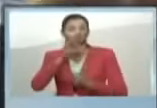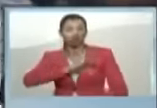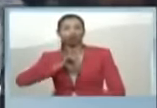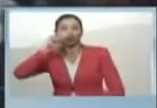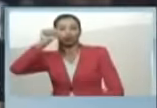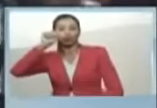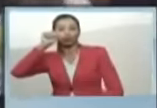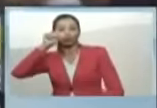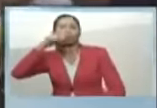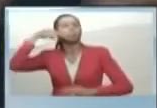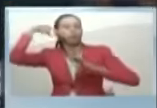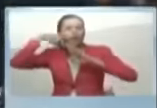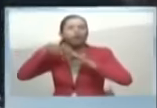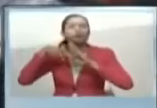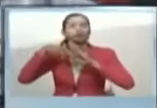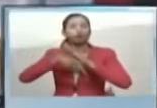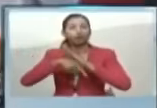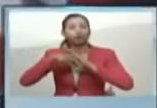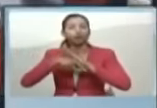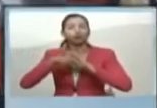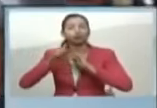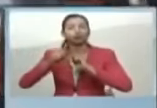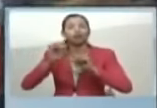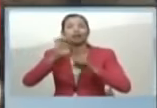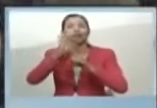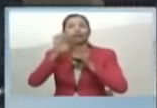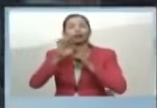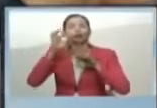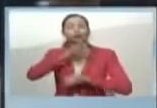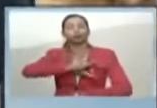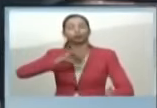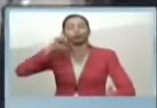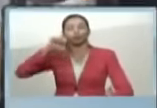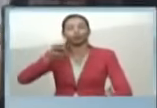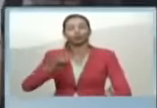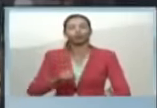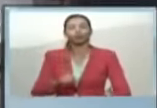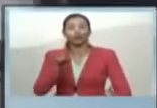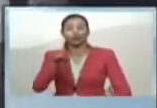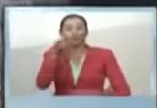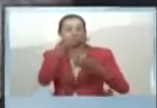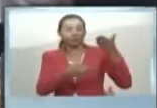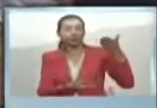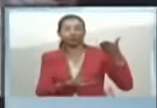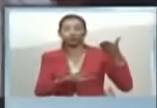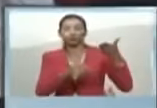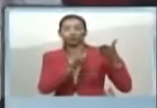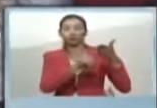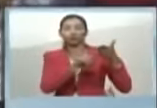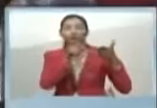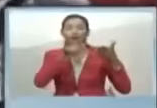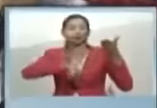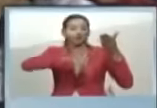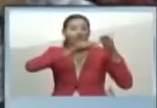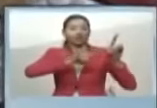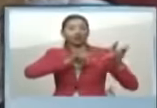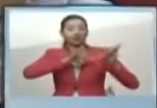de profundidad, ecosocialismo. Y entonces, en ese documento que nosotros suscribimos